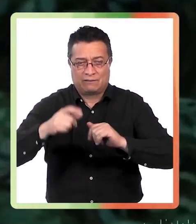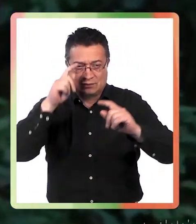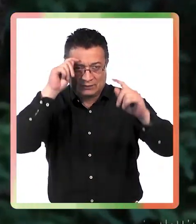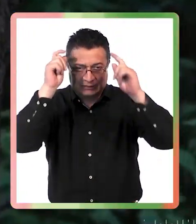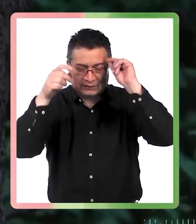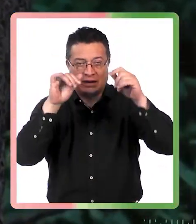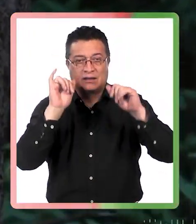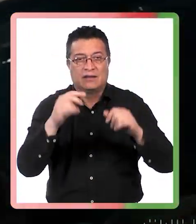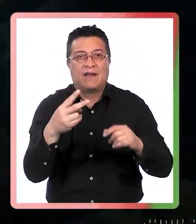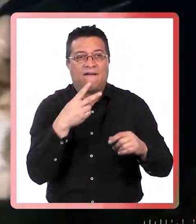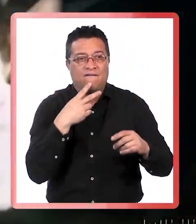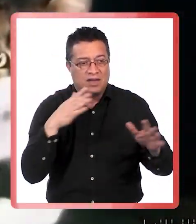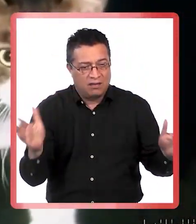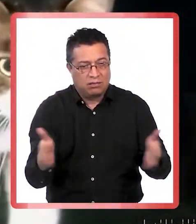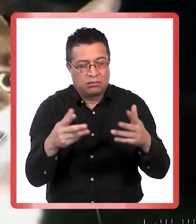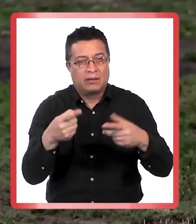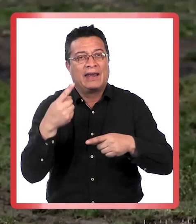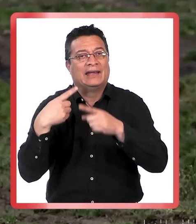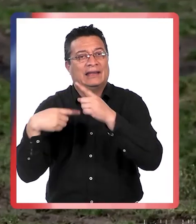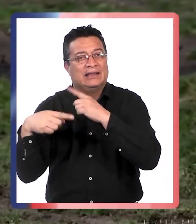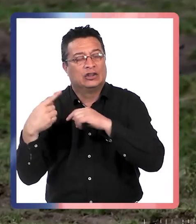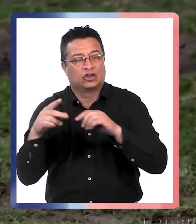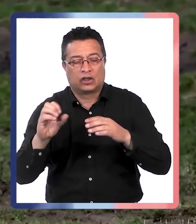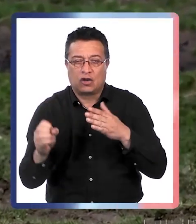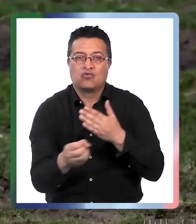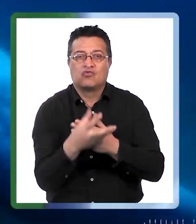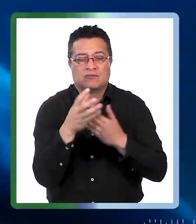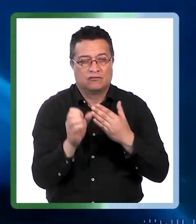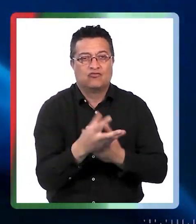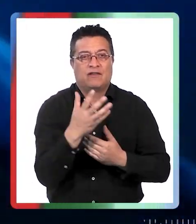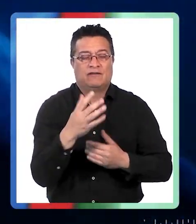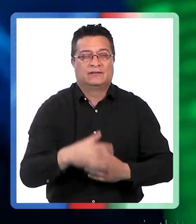ideas y den vida a las historias de manera innovadora.